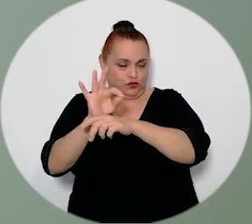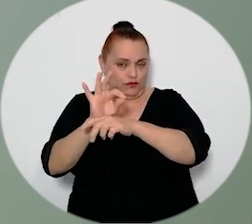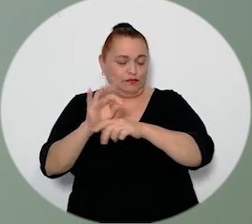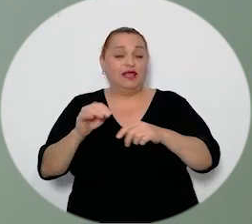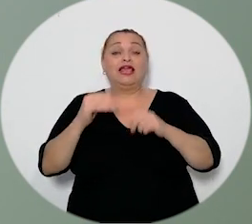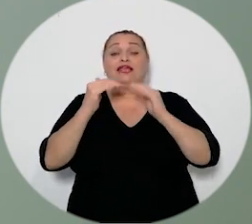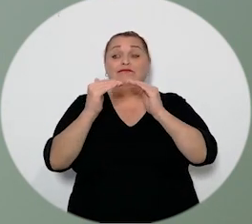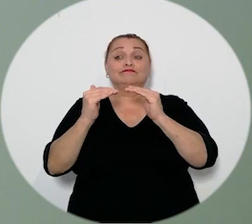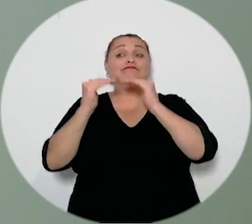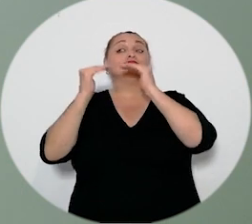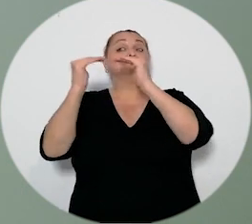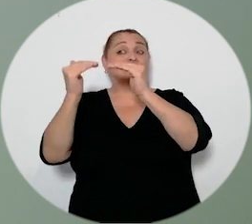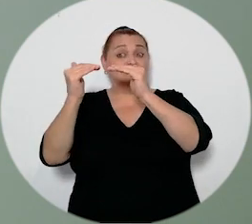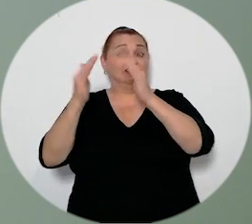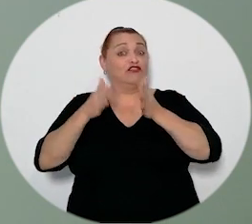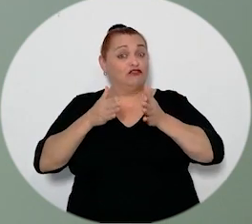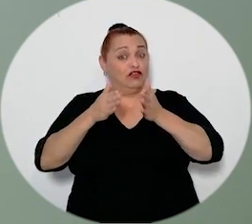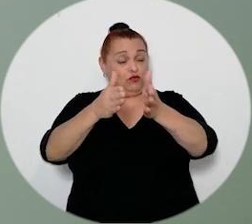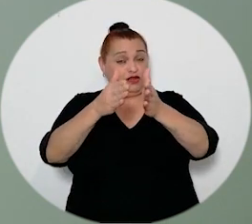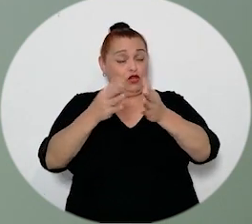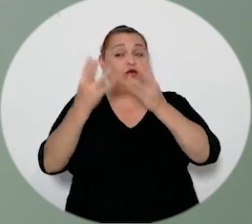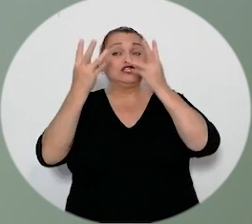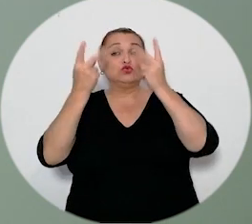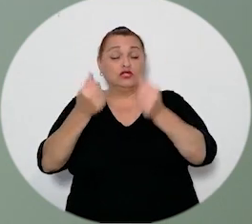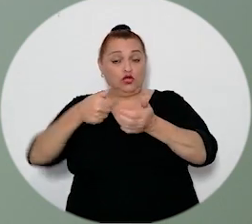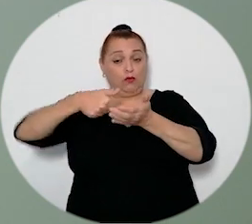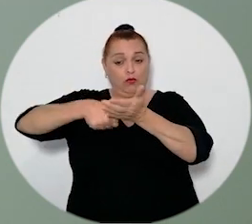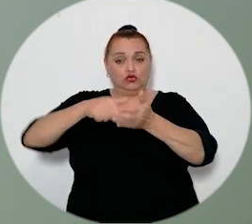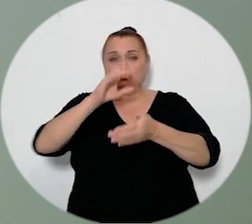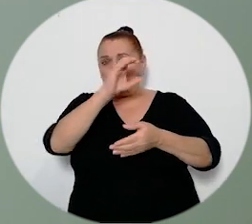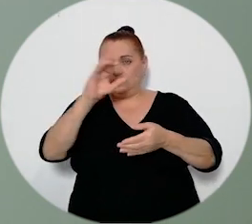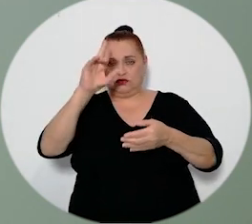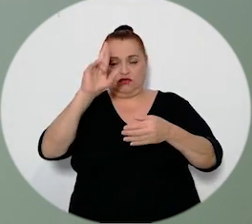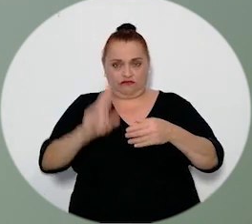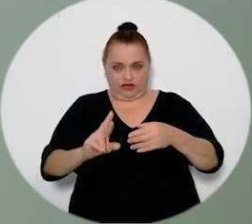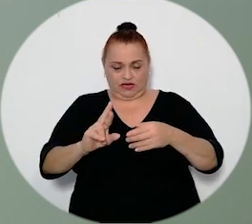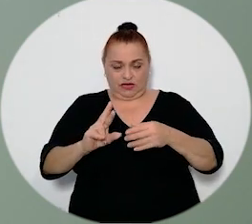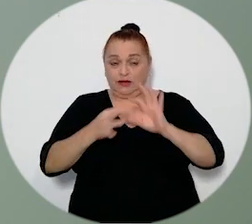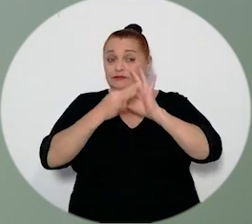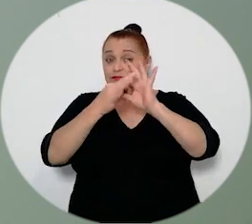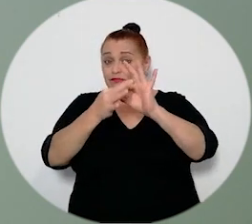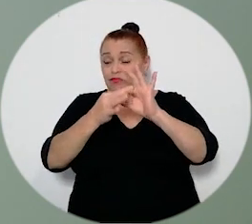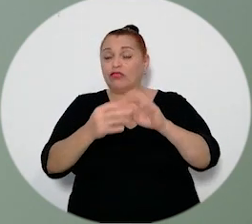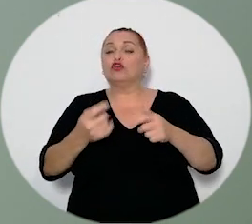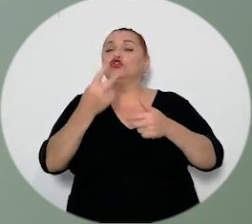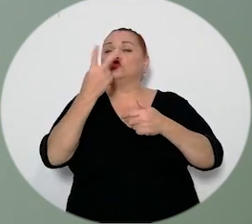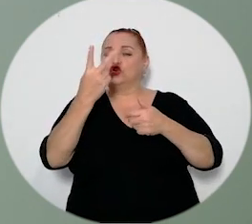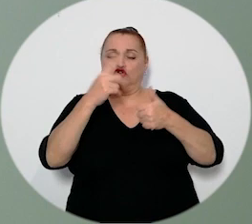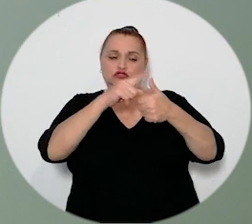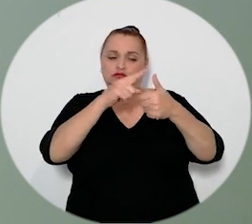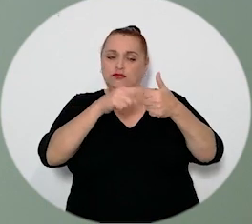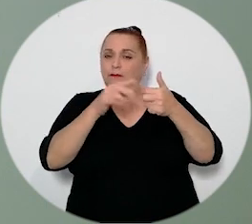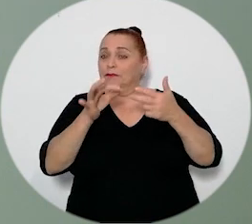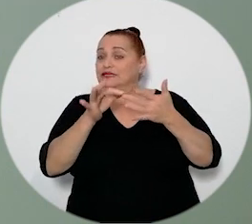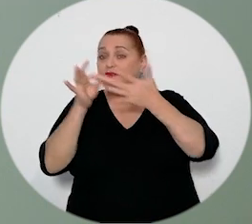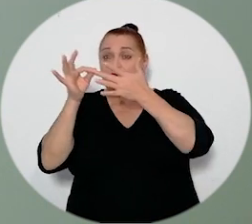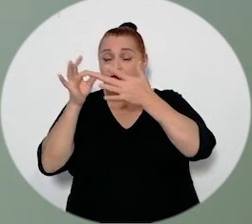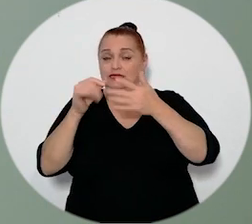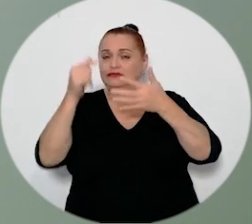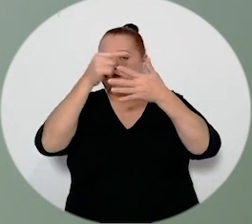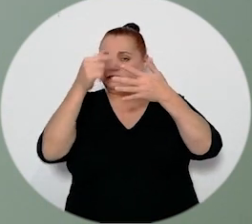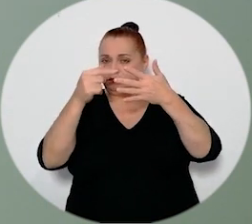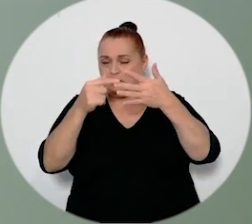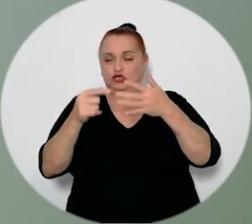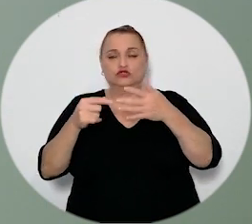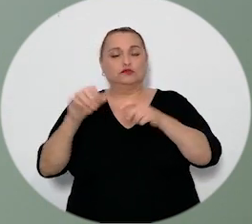la siguiente escala de nuestro recorrido tiene que ver con el escrutinio de los votos en Costa Rica. Y en cuanto a ello, hay dos principales aspectos prácticos por